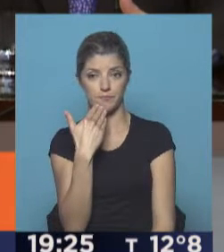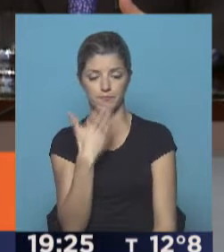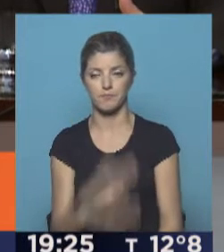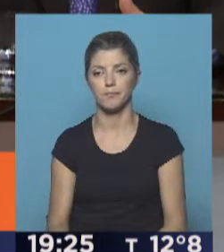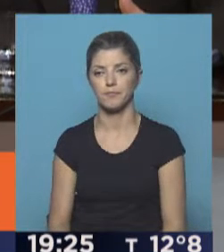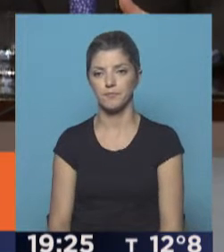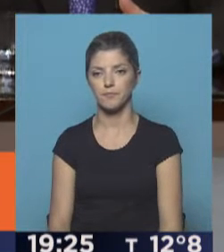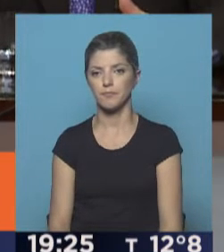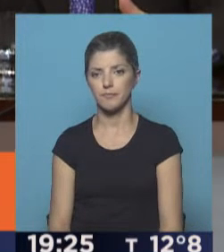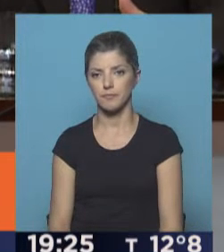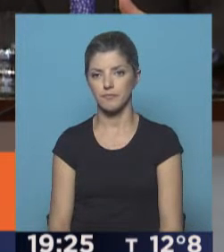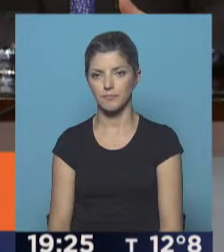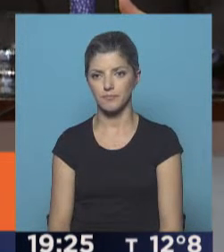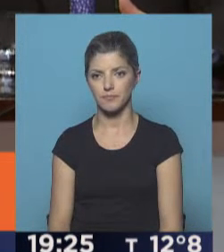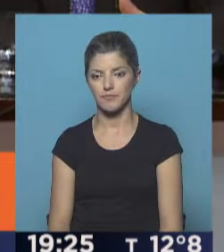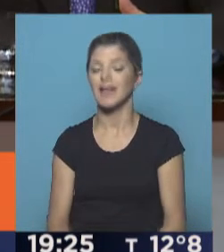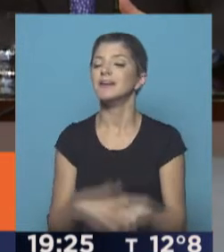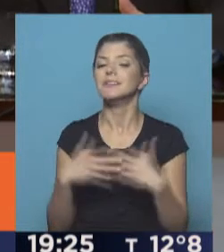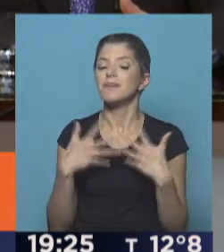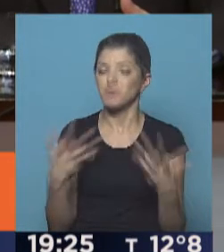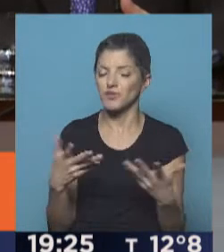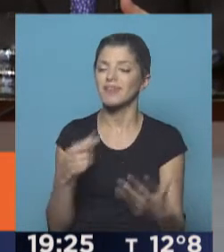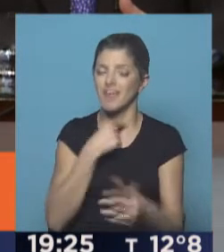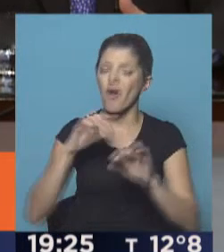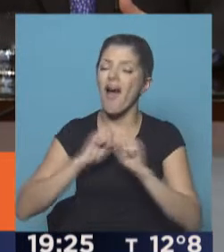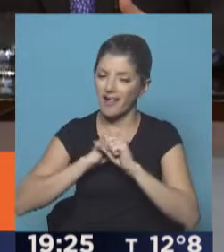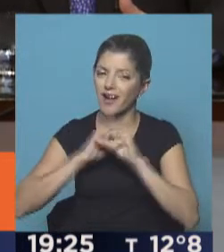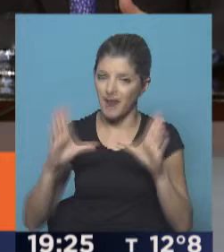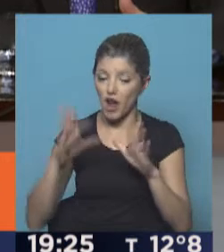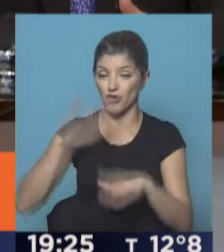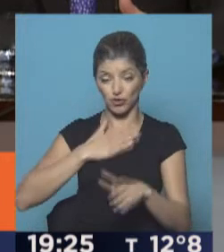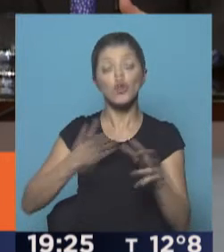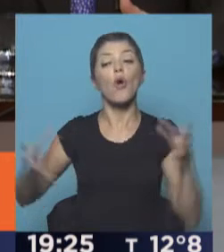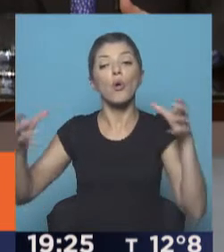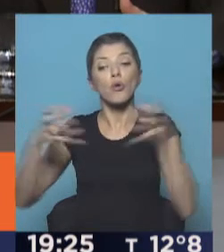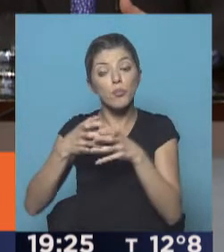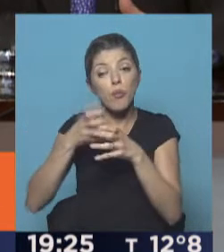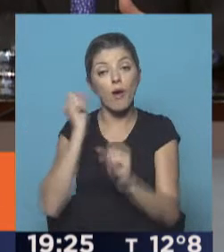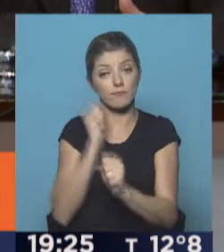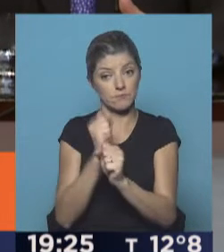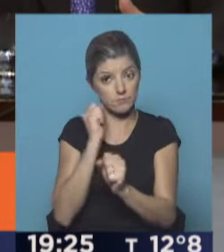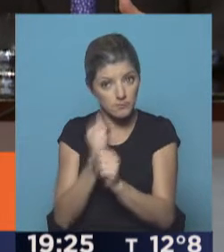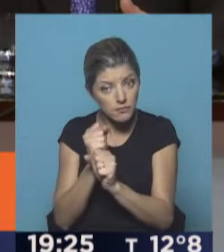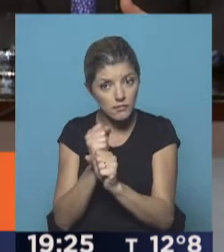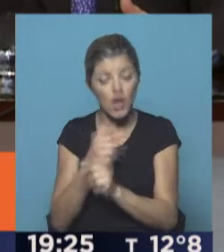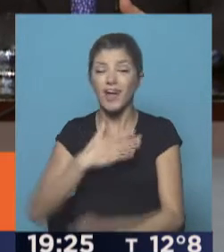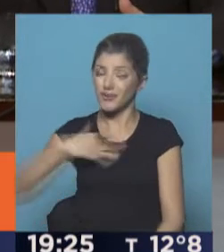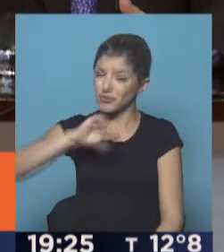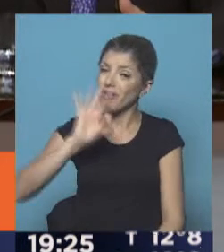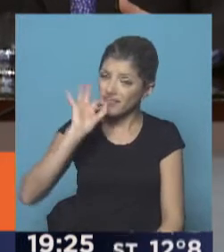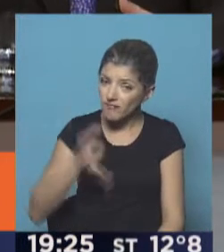Entonces, y en esto queremos ser muy claros que como equipo nosotros somos